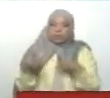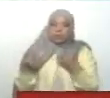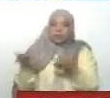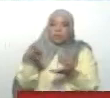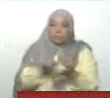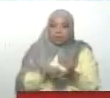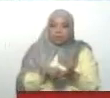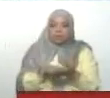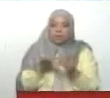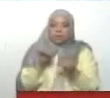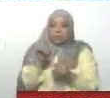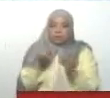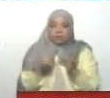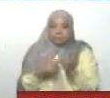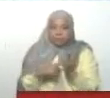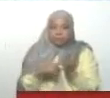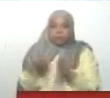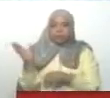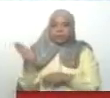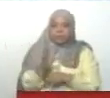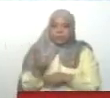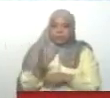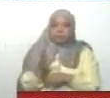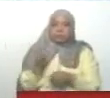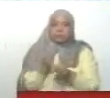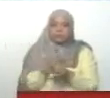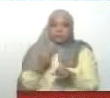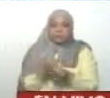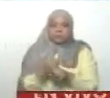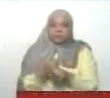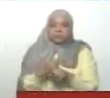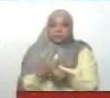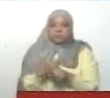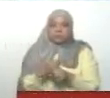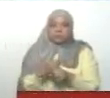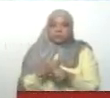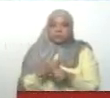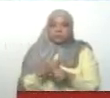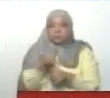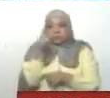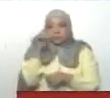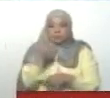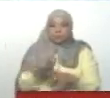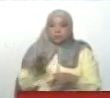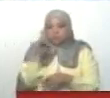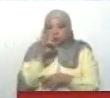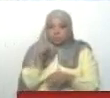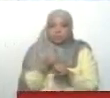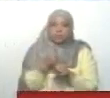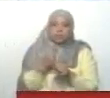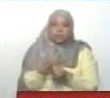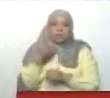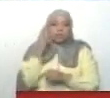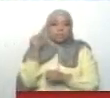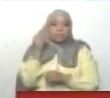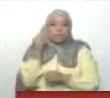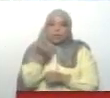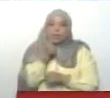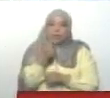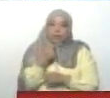repita en mil Carayacas, ya mil Carayacas en todos los estados del país, a lo largo y ancho. Es una experiencia